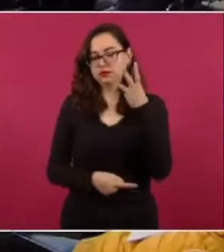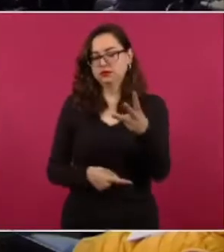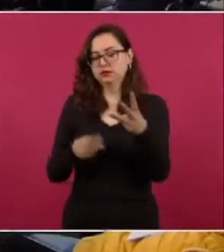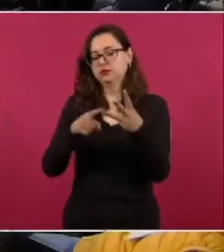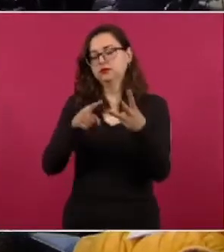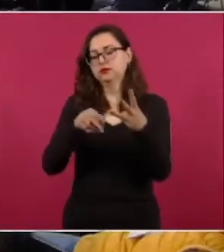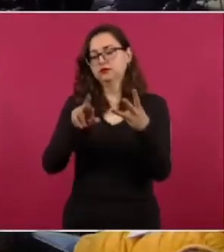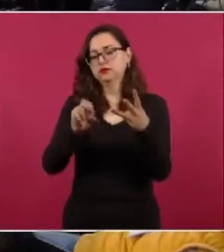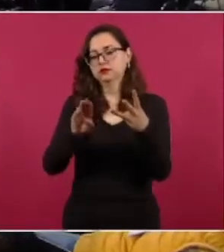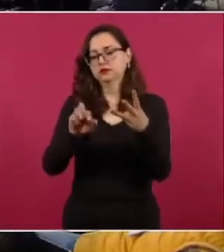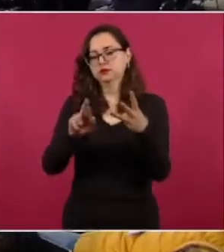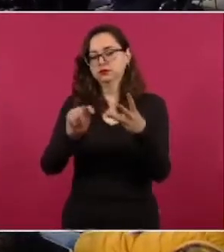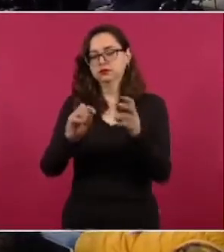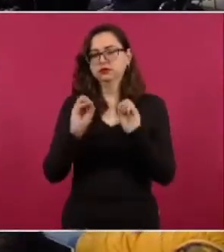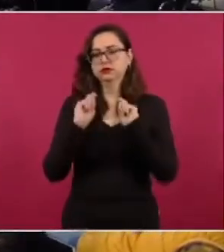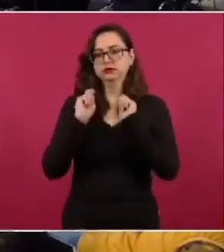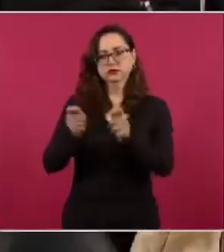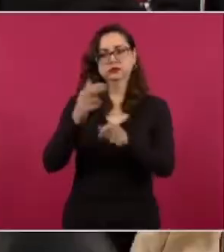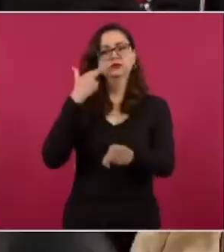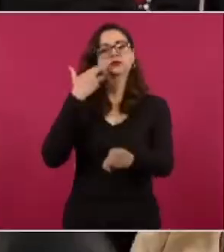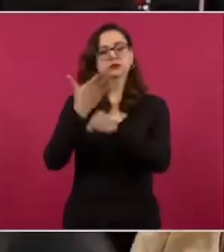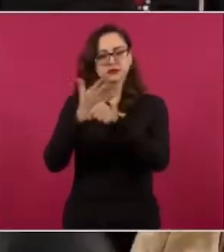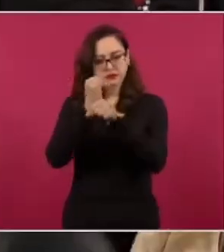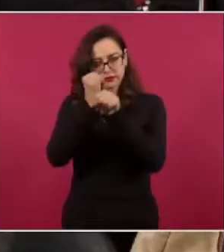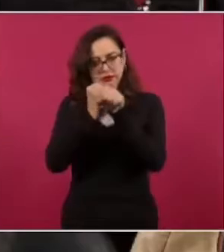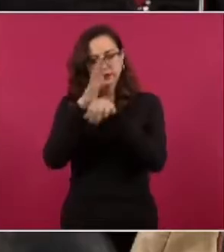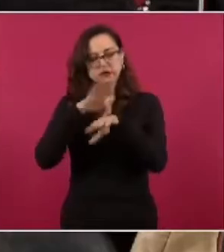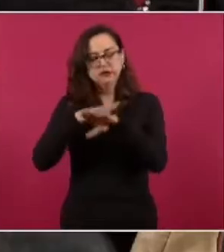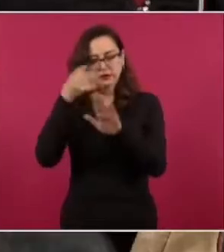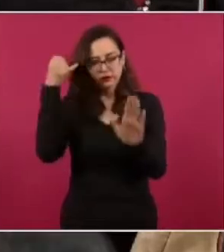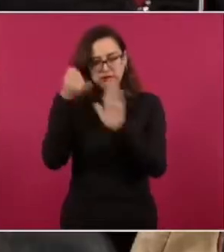3 les encargo esto. Y